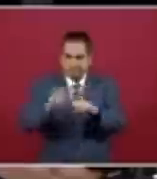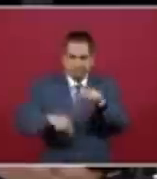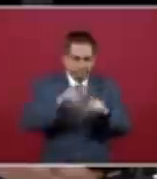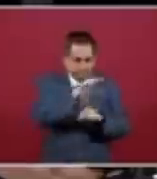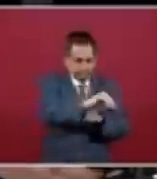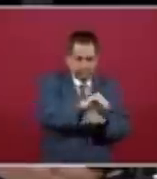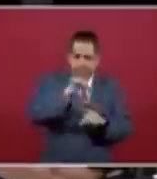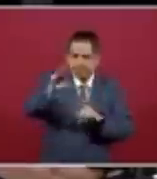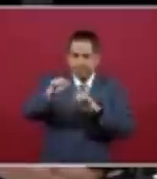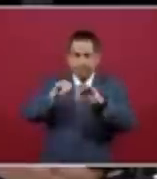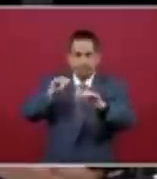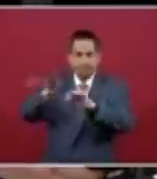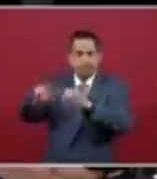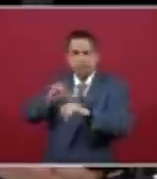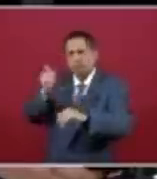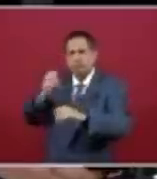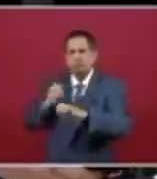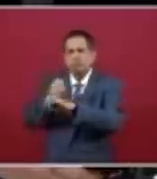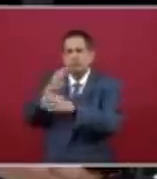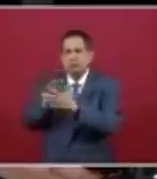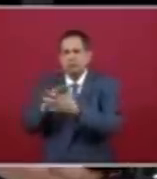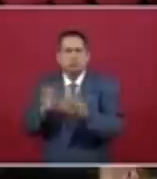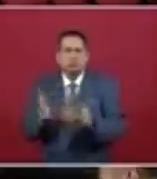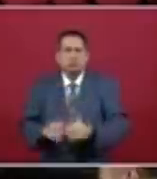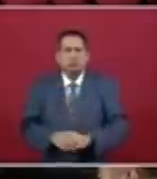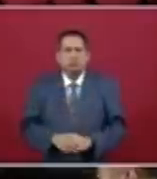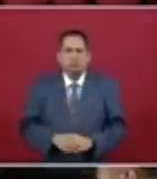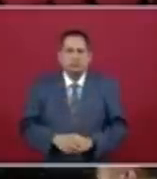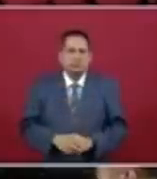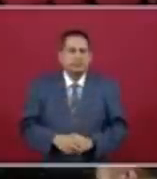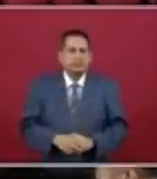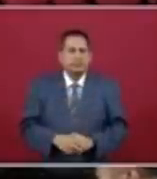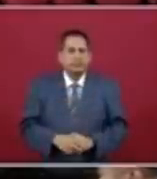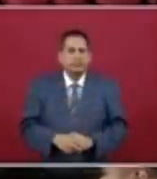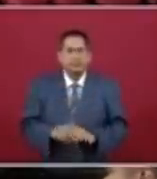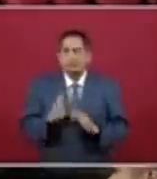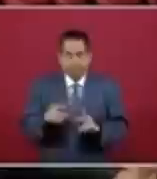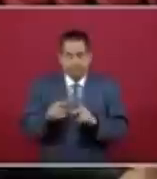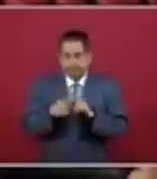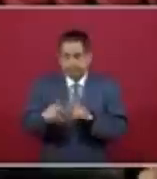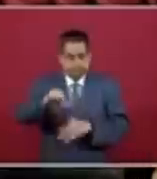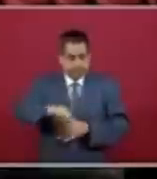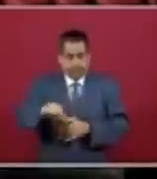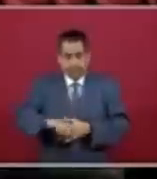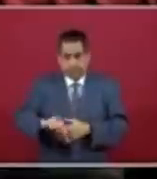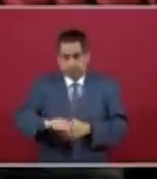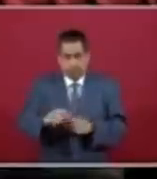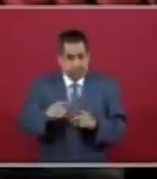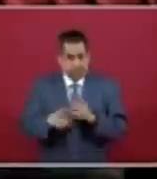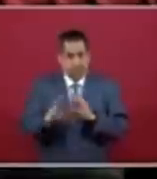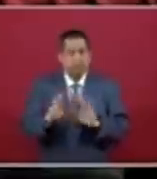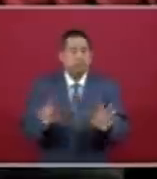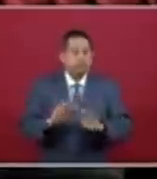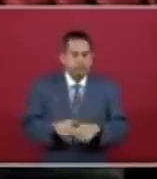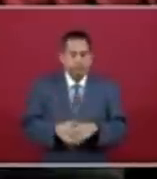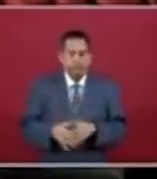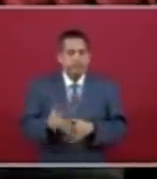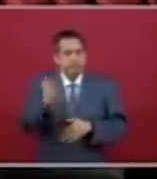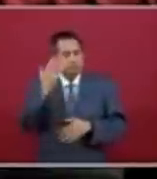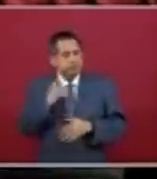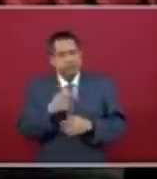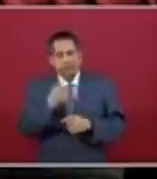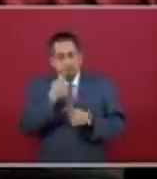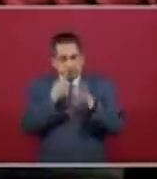las personas en reclusión? Gracias. Sí, ya a partir de ahora, yo tuve con ellos